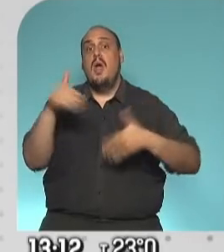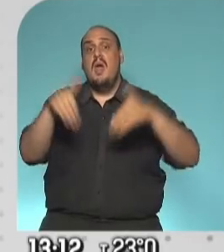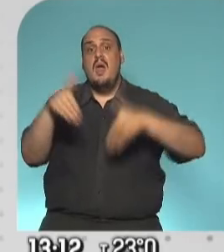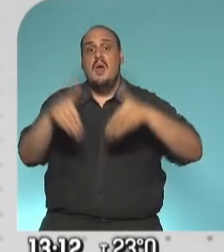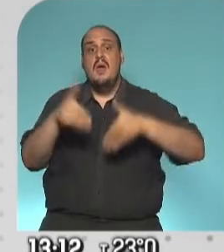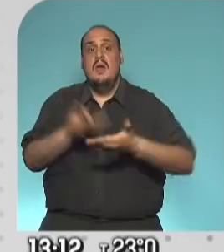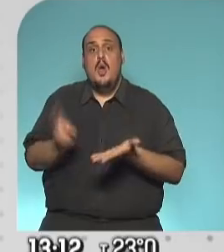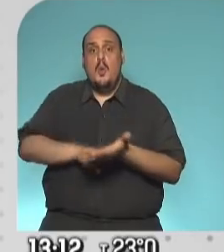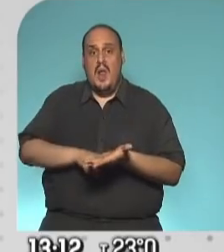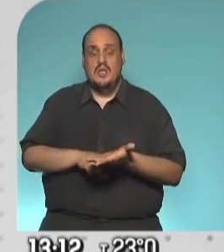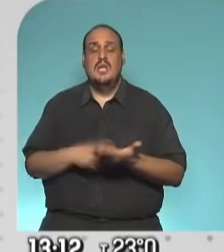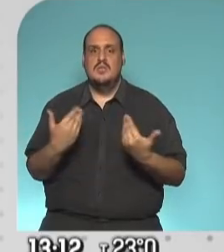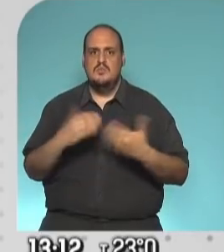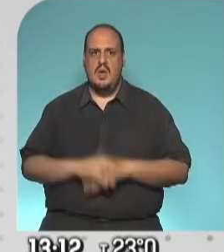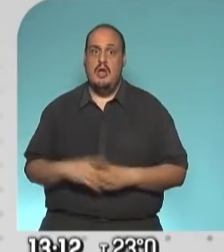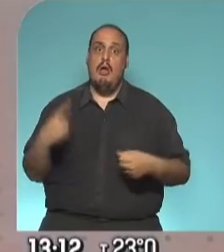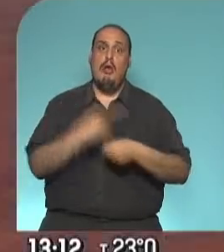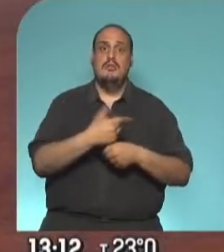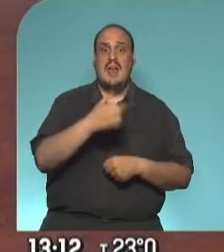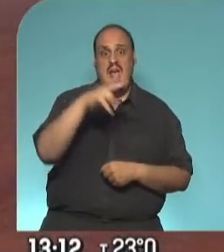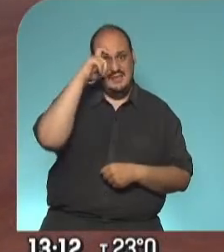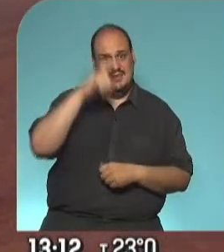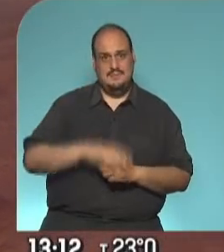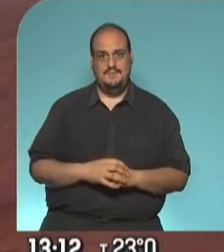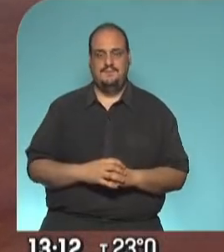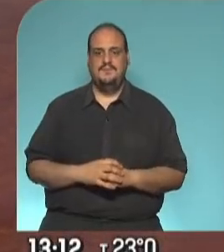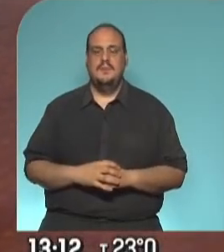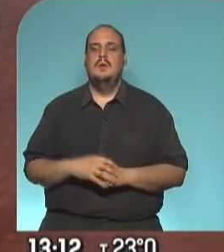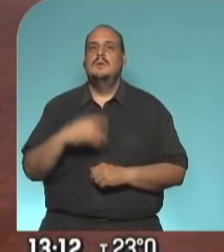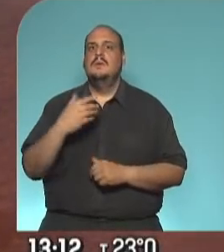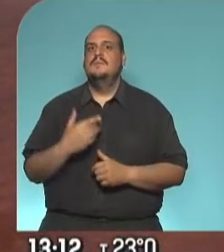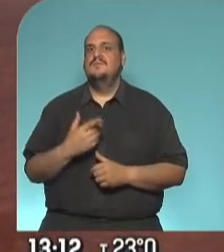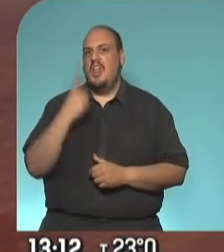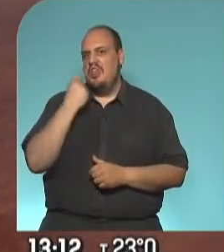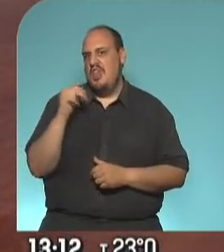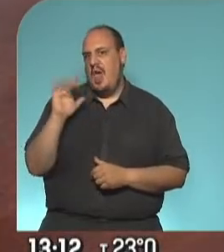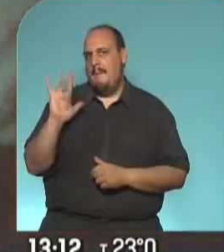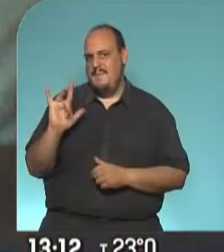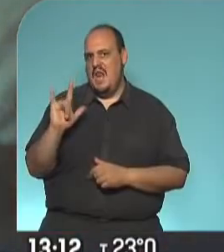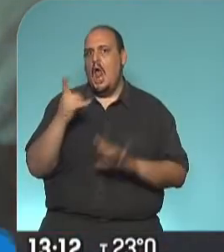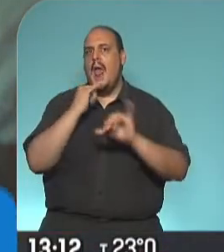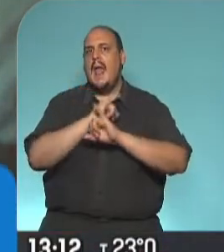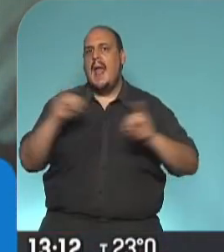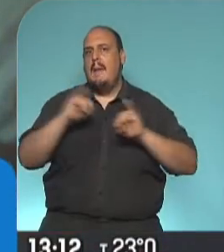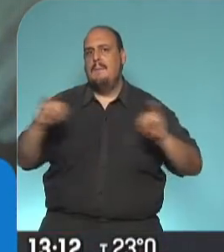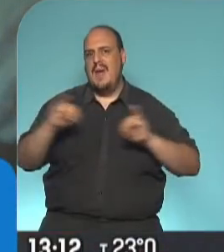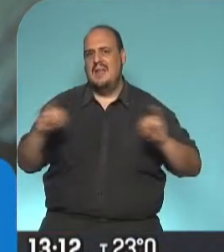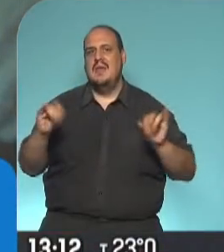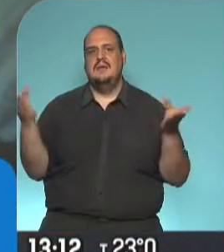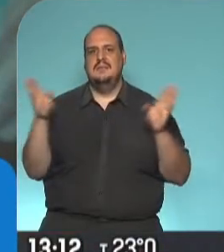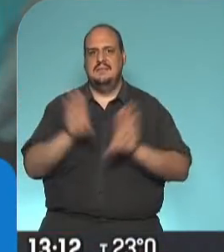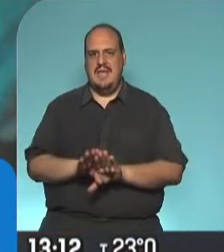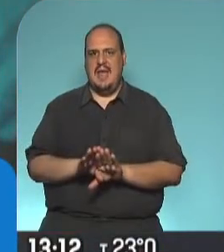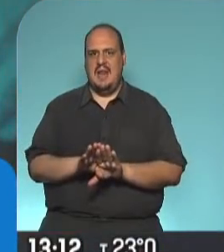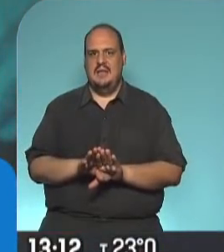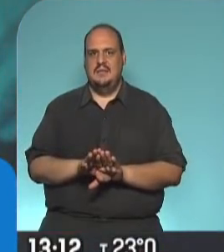Arce. Y el día miércoles tuvimos los cierres de campaña. Interesante donde